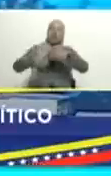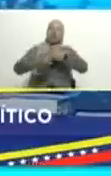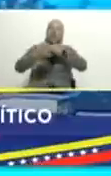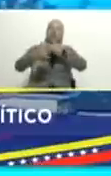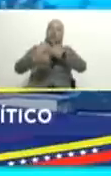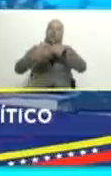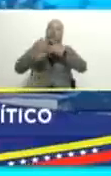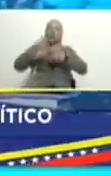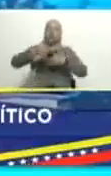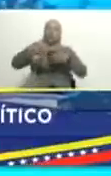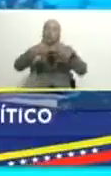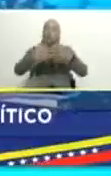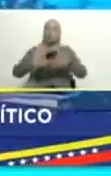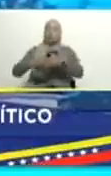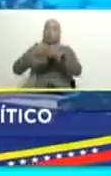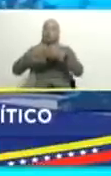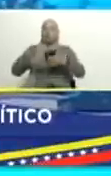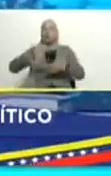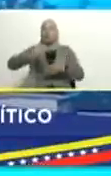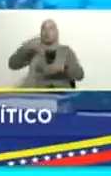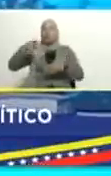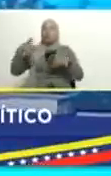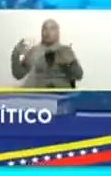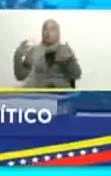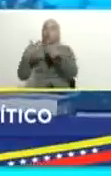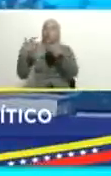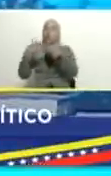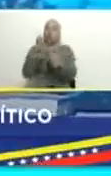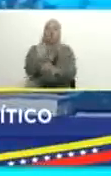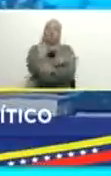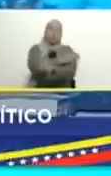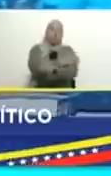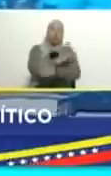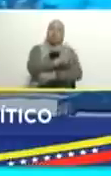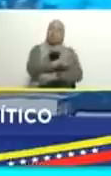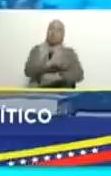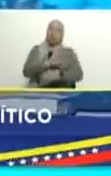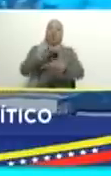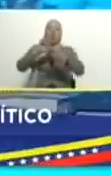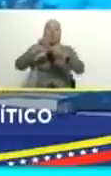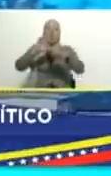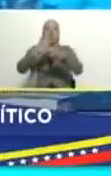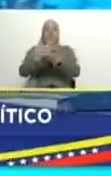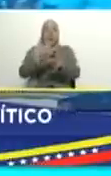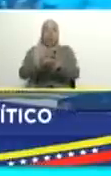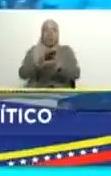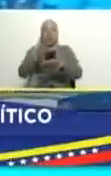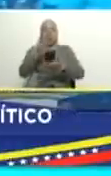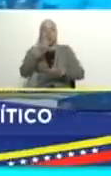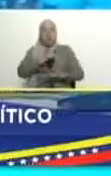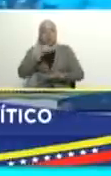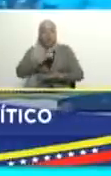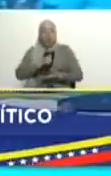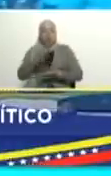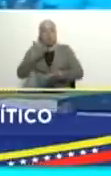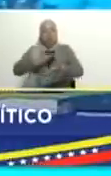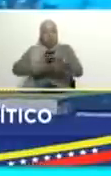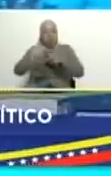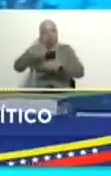confrontativa, en lo político el avance de un clima de tolerancia